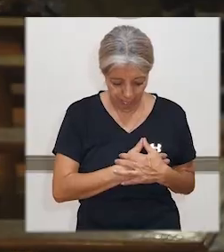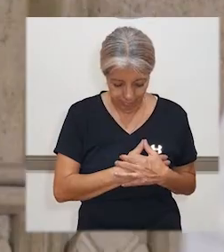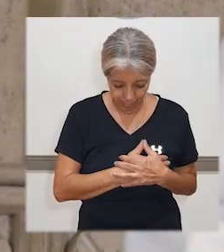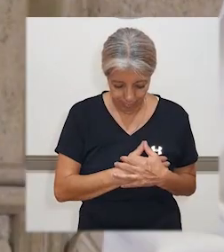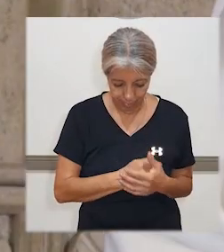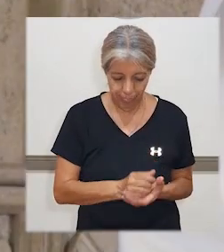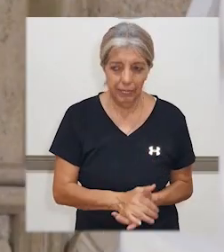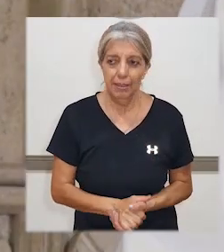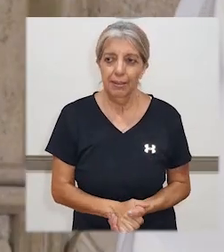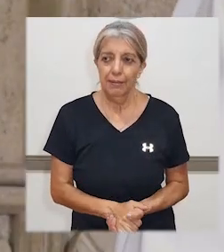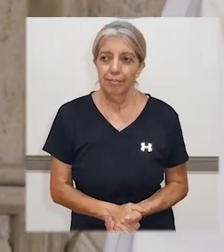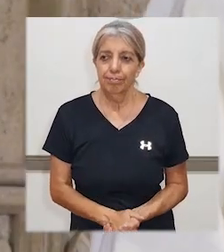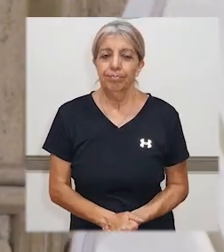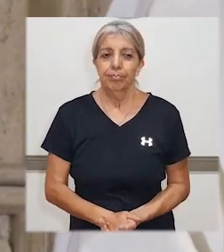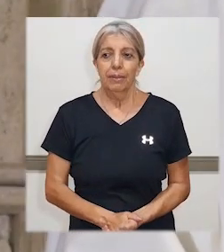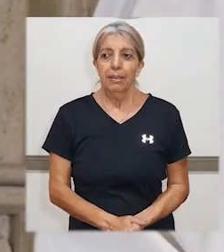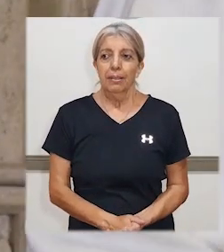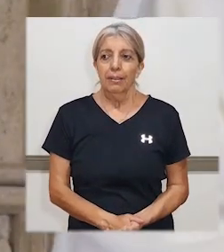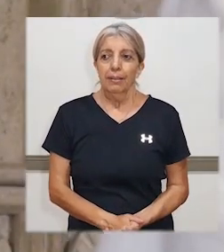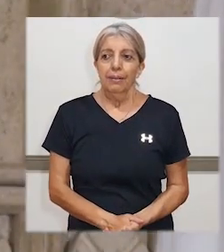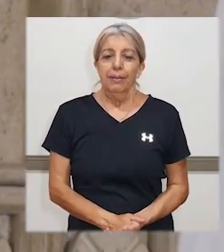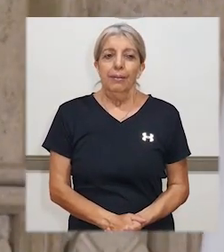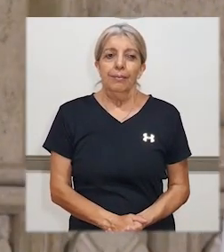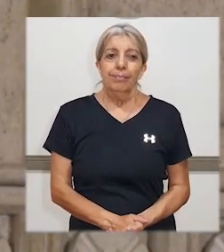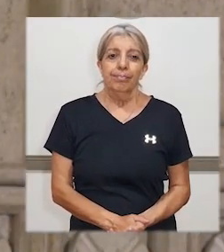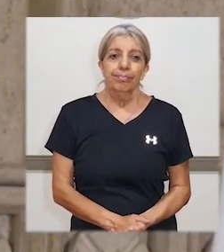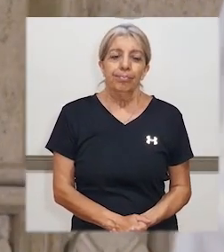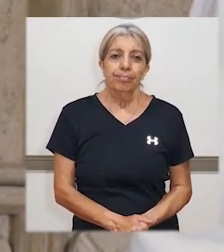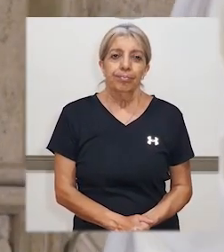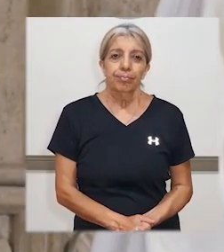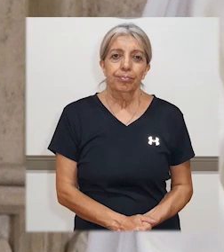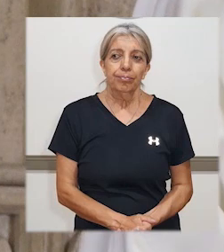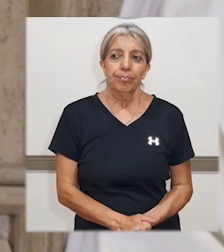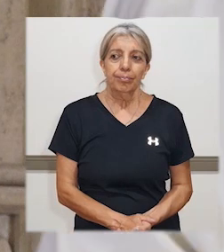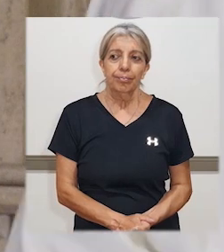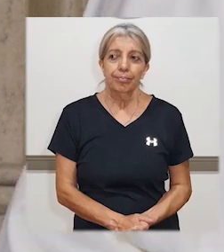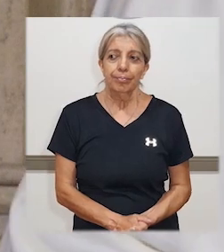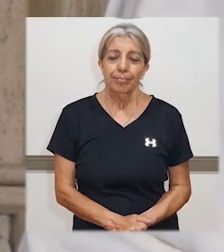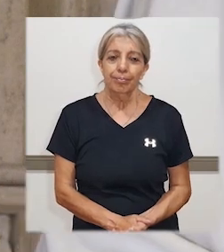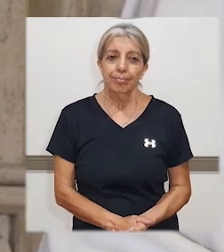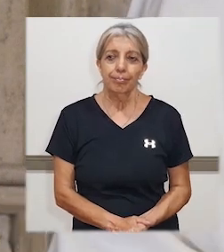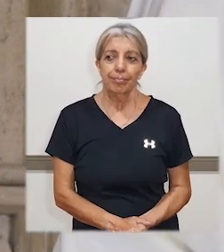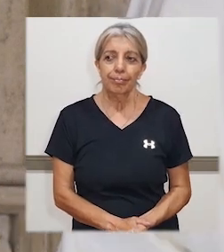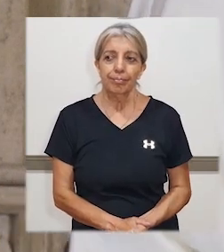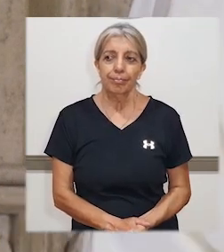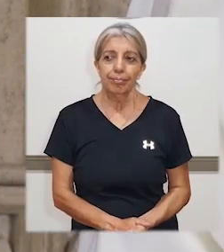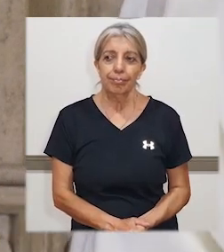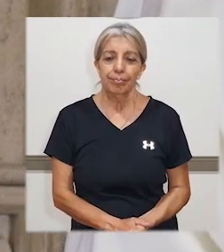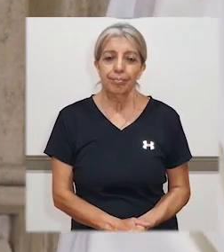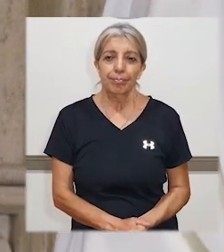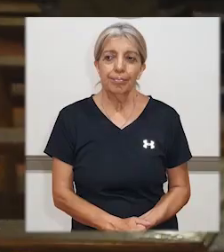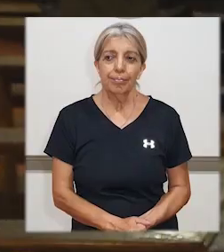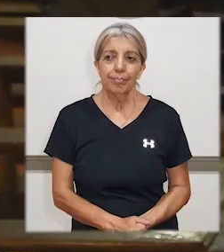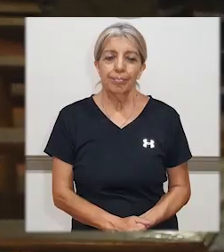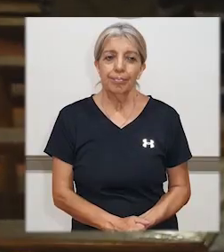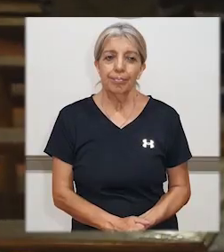Con Jesús, el buen pastor, accedemos al corazón del Padre, a ese lugar de vida, de amor y de paz.